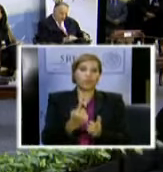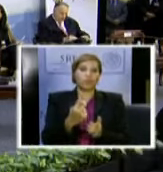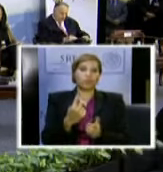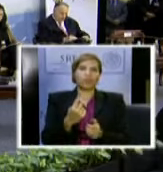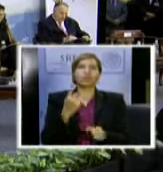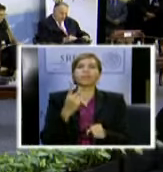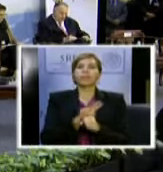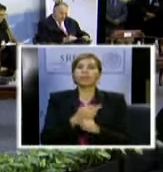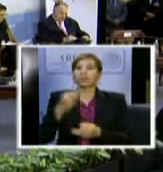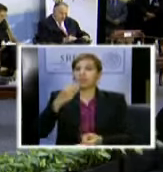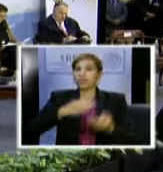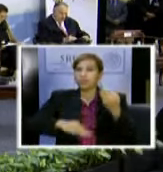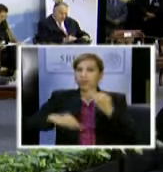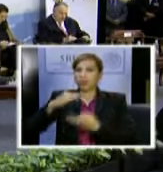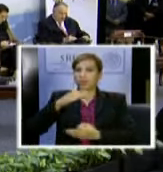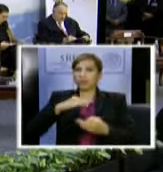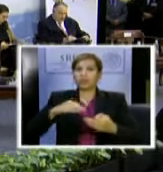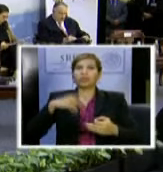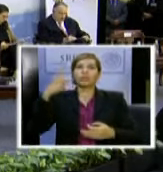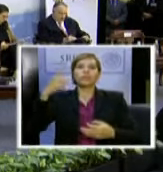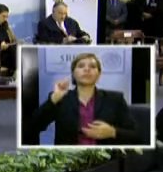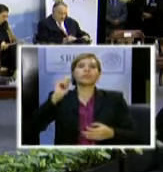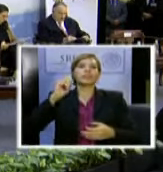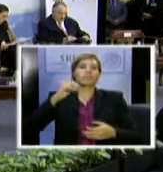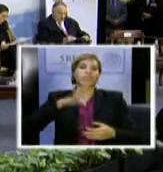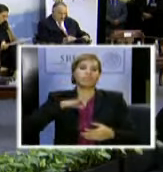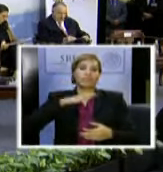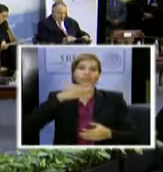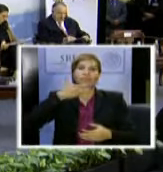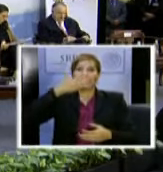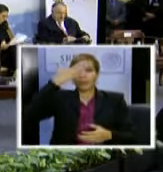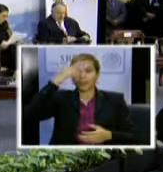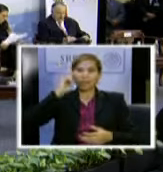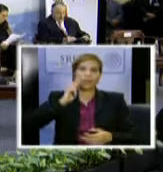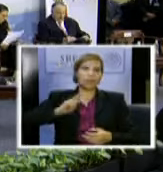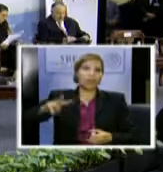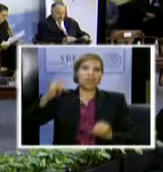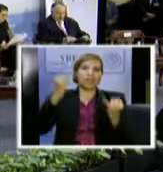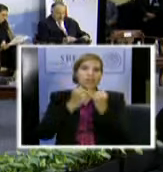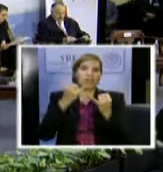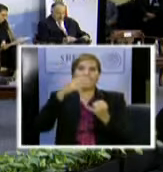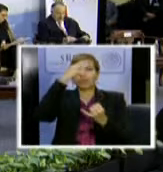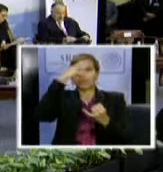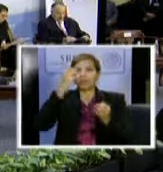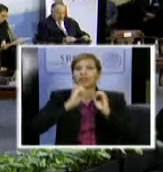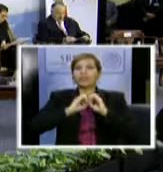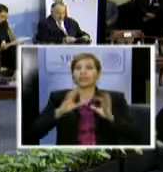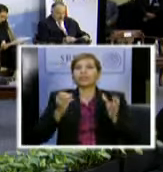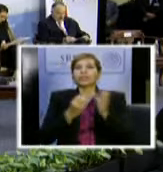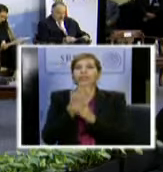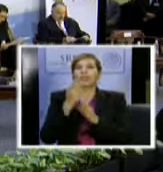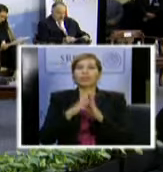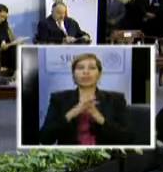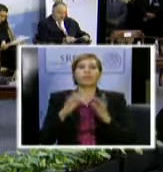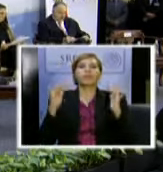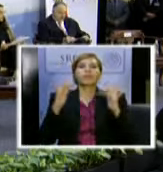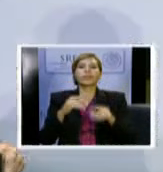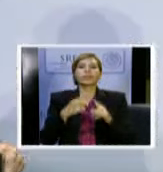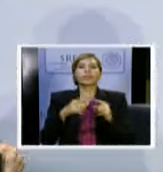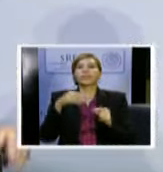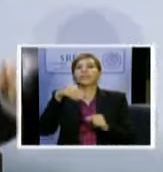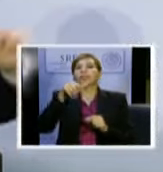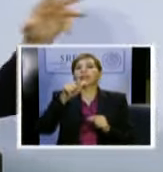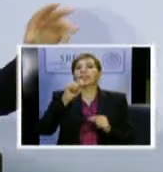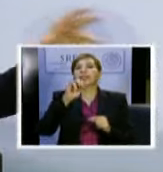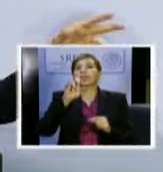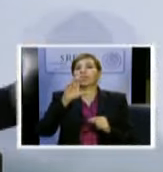Bueno, todos eran de origen árabe, a todos los veían de la misma manera. México lanza una nueva matrícula